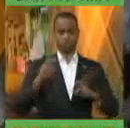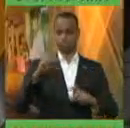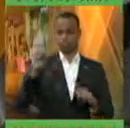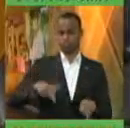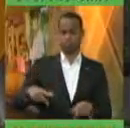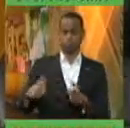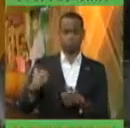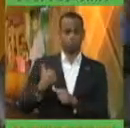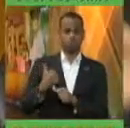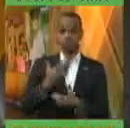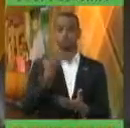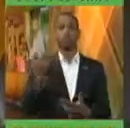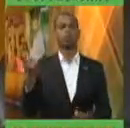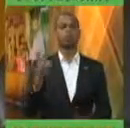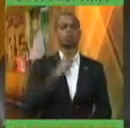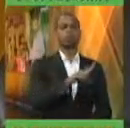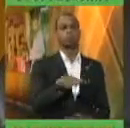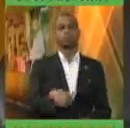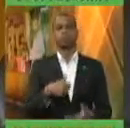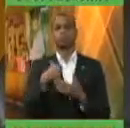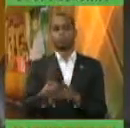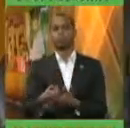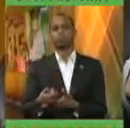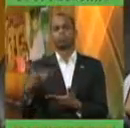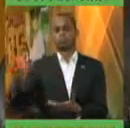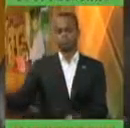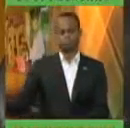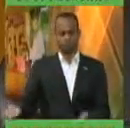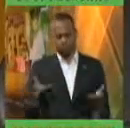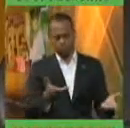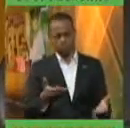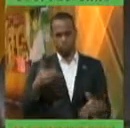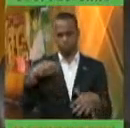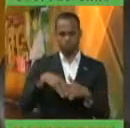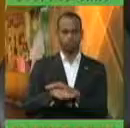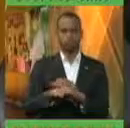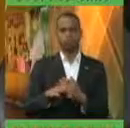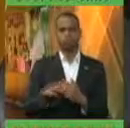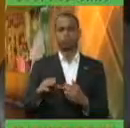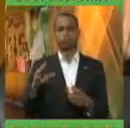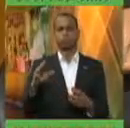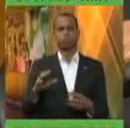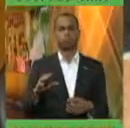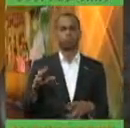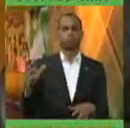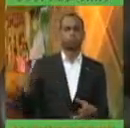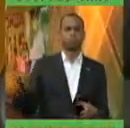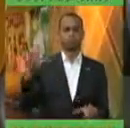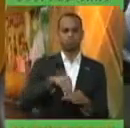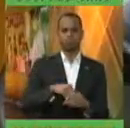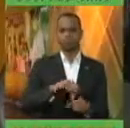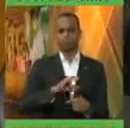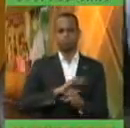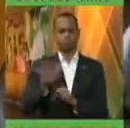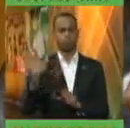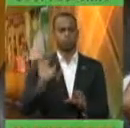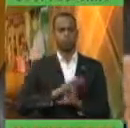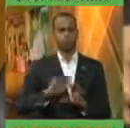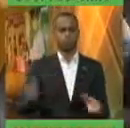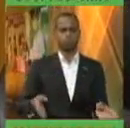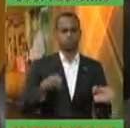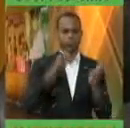personal él se desmonta y va y ayuda a la persona con su silla del juez dice montilla y la ayuda